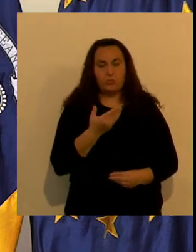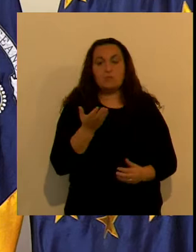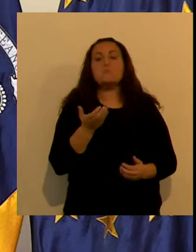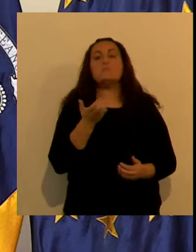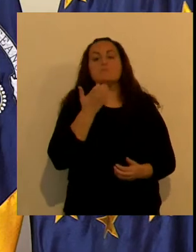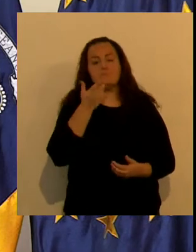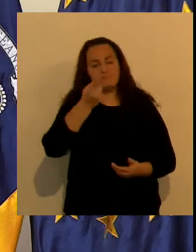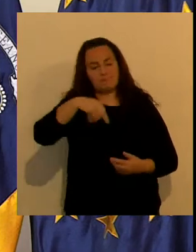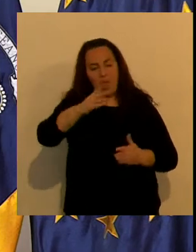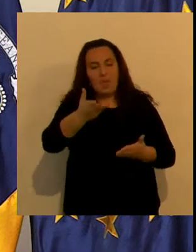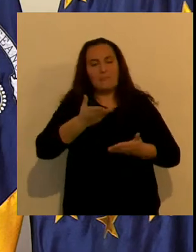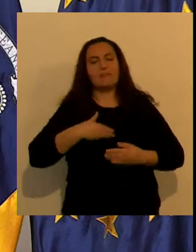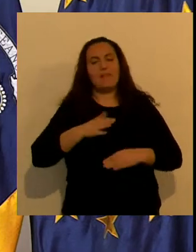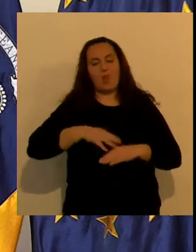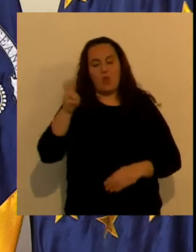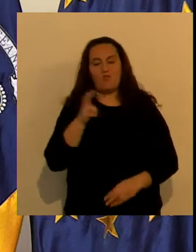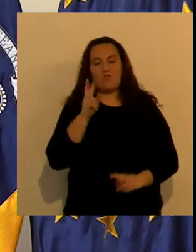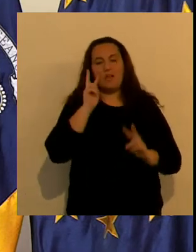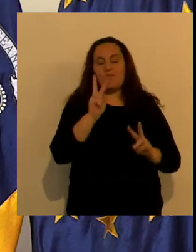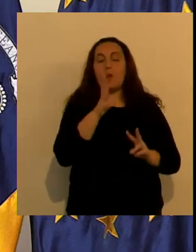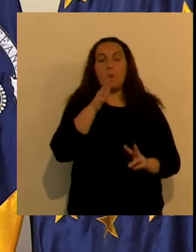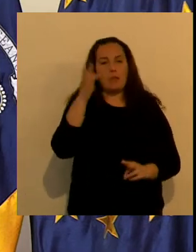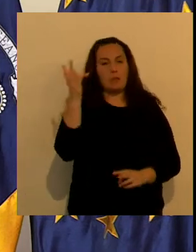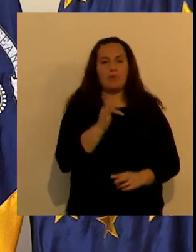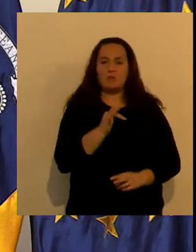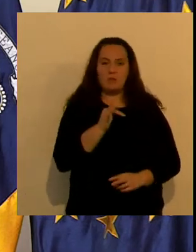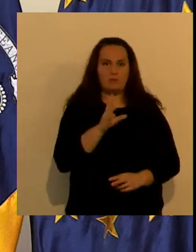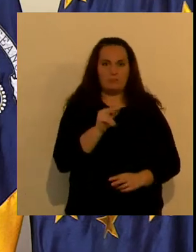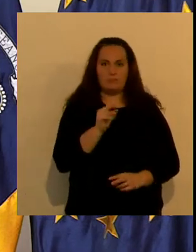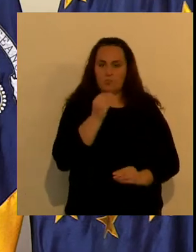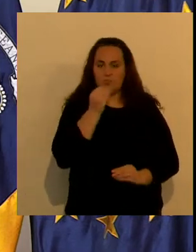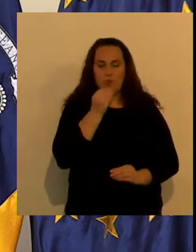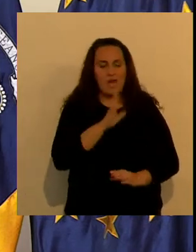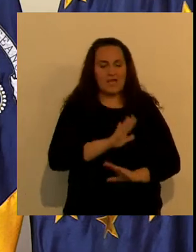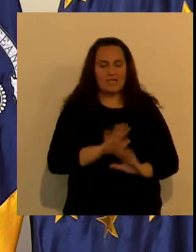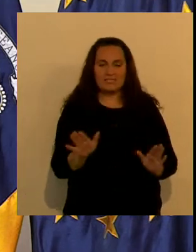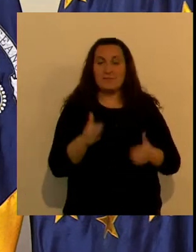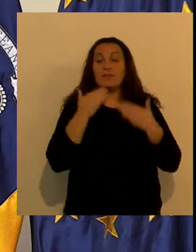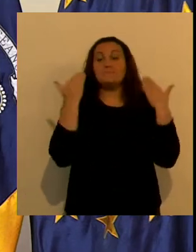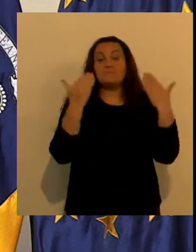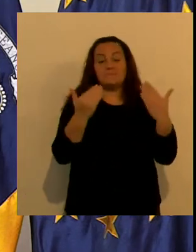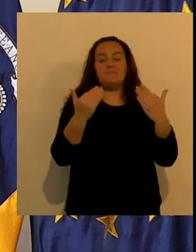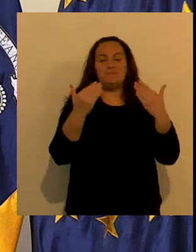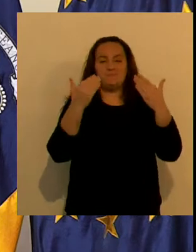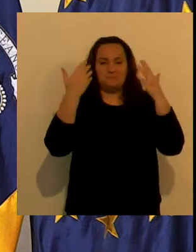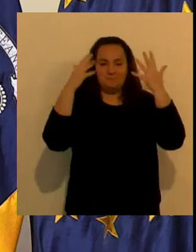invitados para verlo, porque es impresionante la película. Buenísimo. Muchísimas gracias.